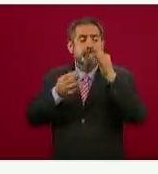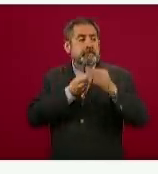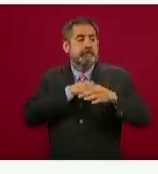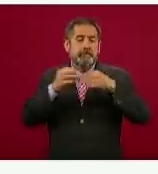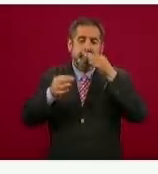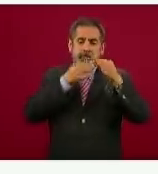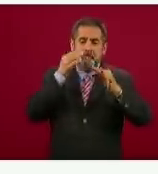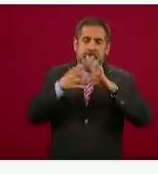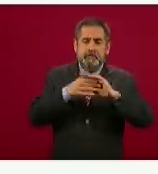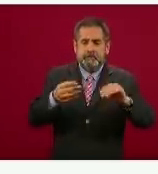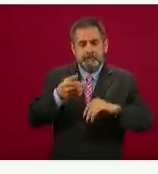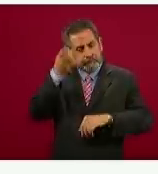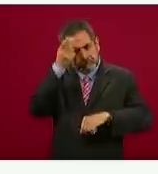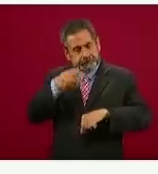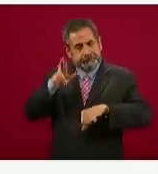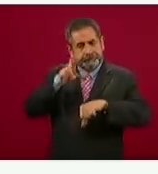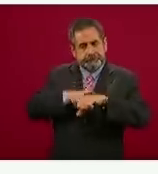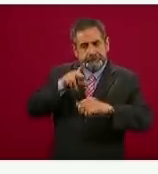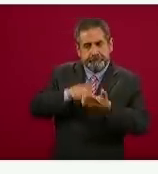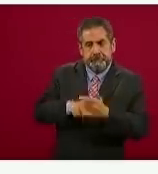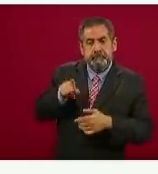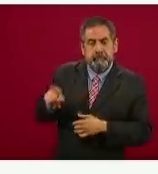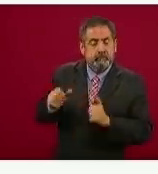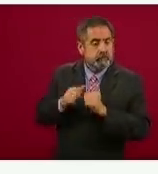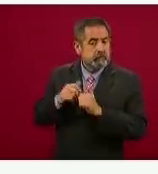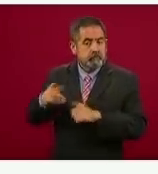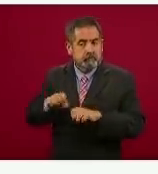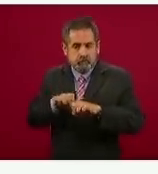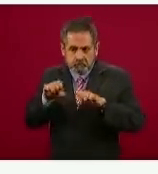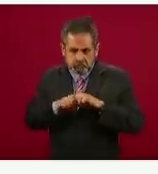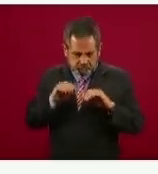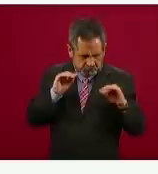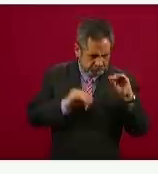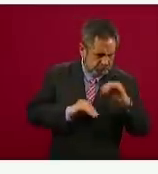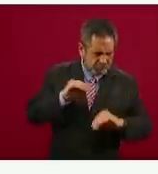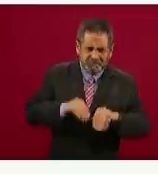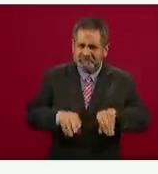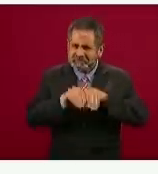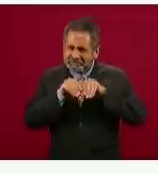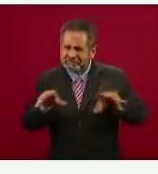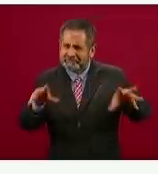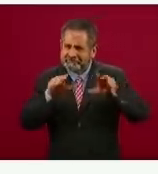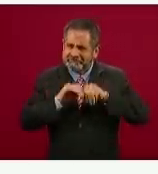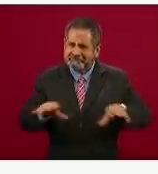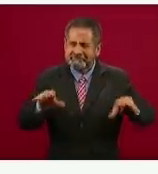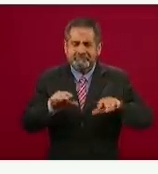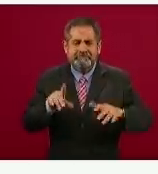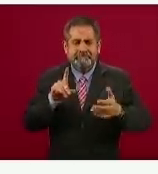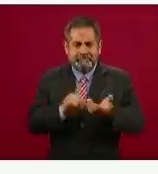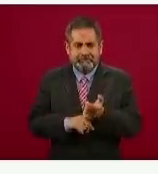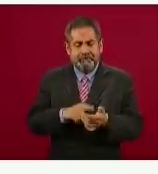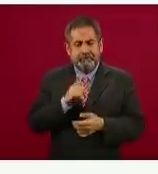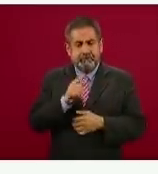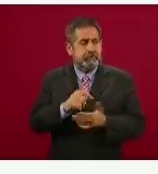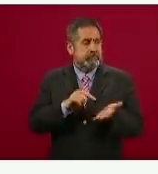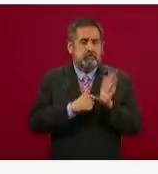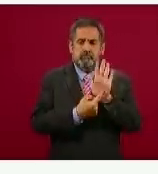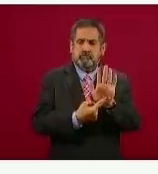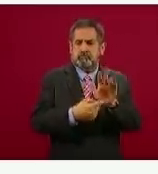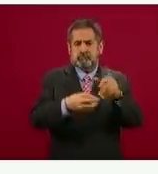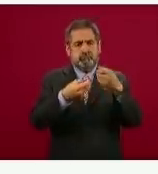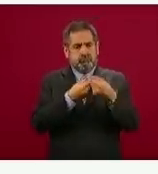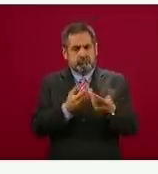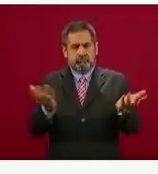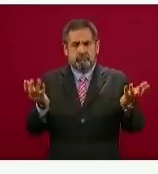director de promoción de la salud ha estado elaborando con su equipo una gran cantidad de materiales. Todos estos son disponibles al público